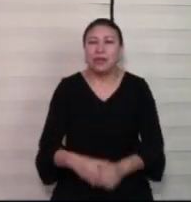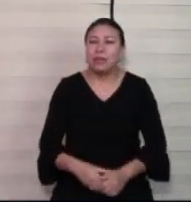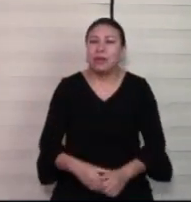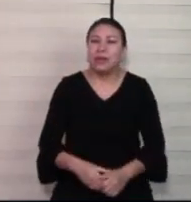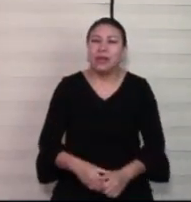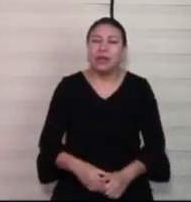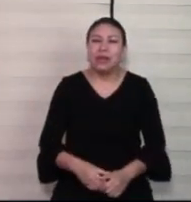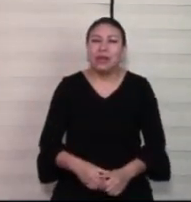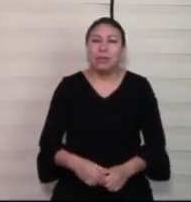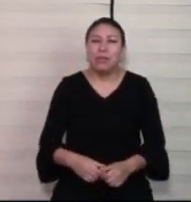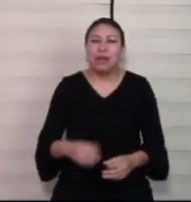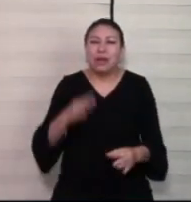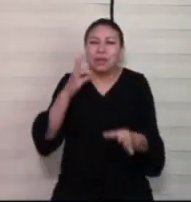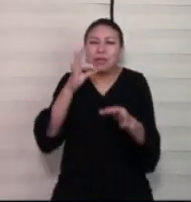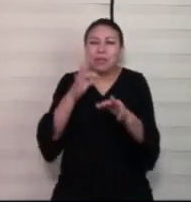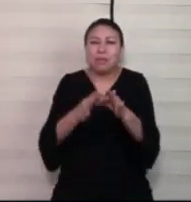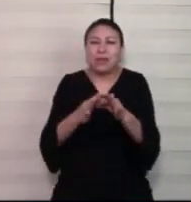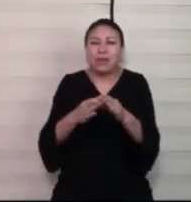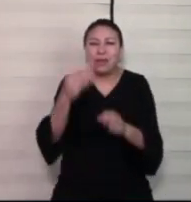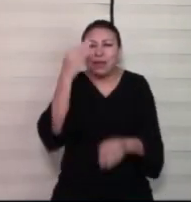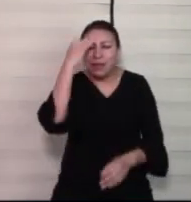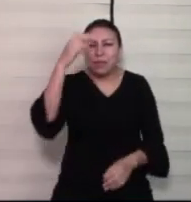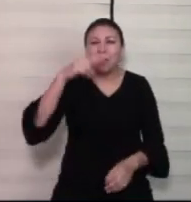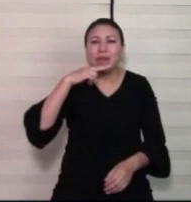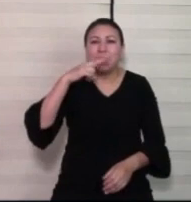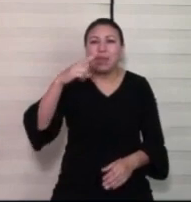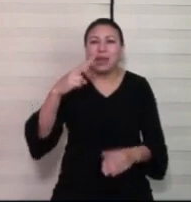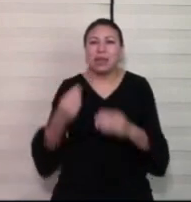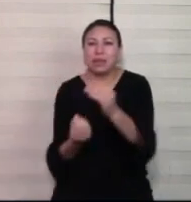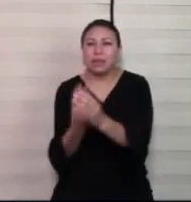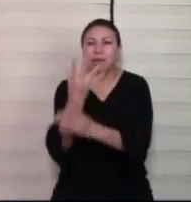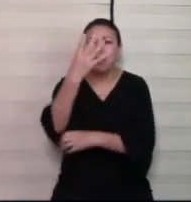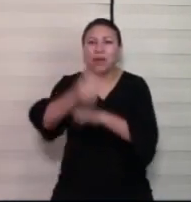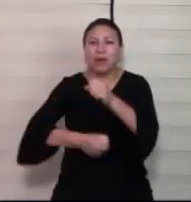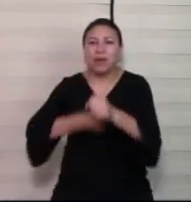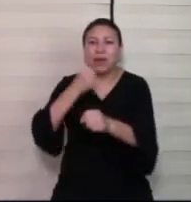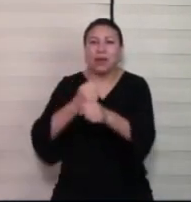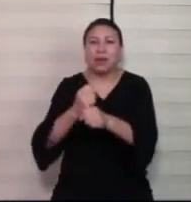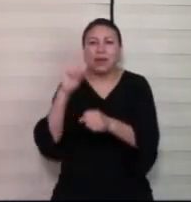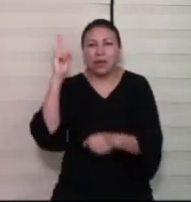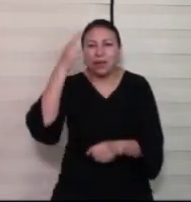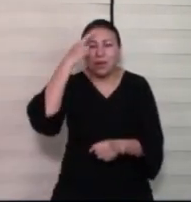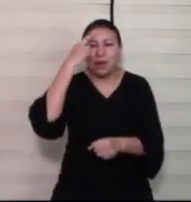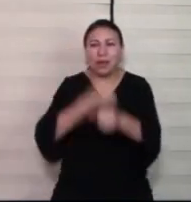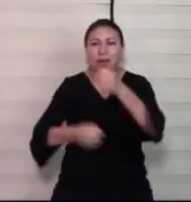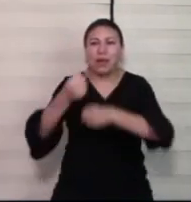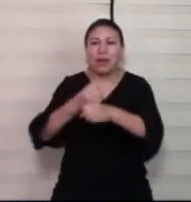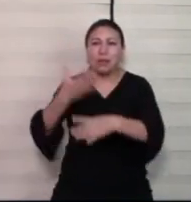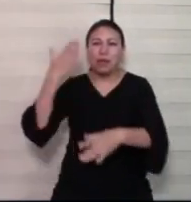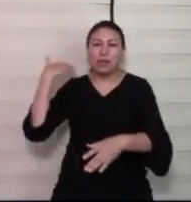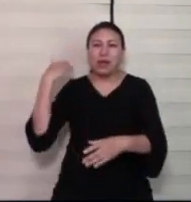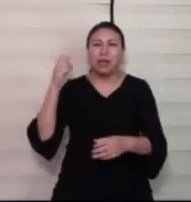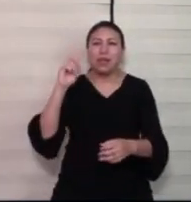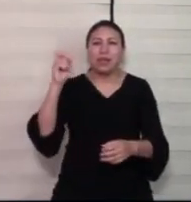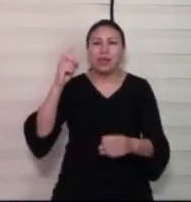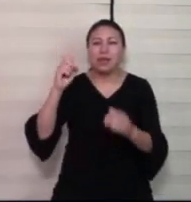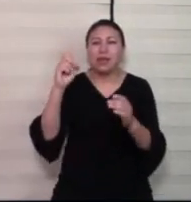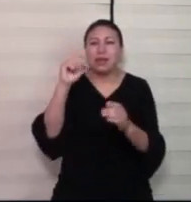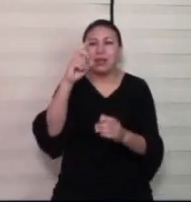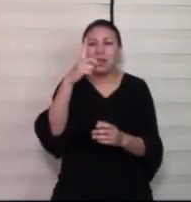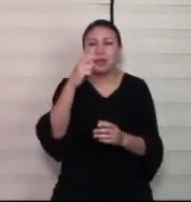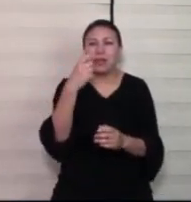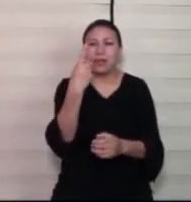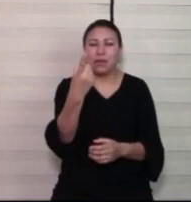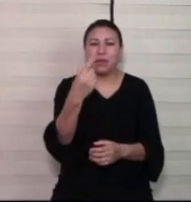es Navidad y Año Nuevo. Recuerdo el año pasado, en 31 de diciembre, tuve el privilegio